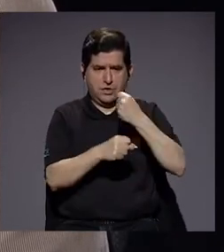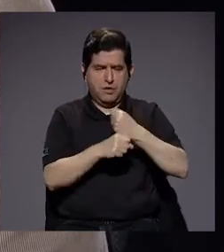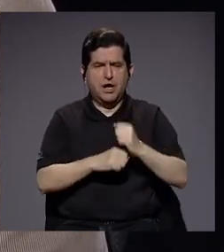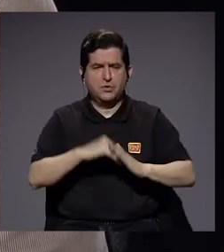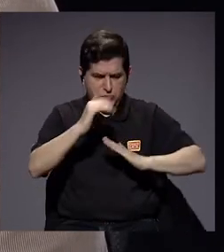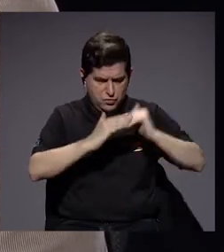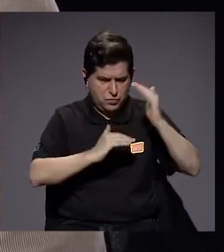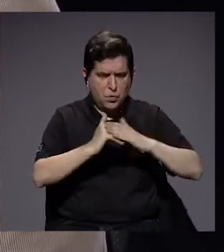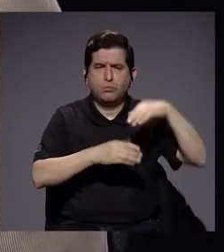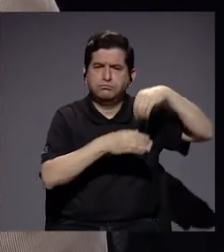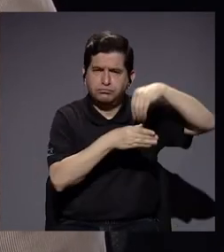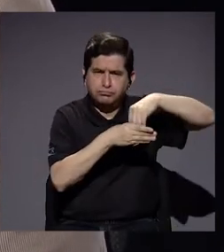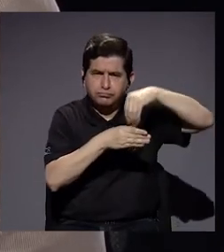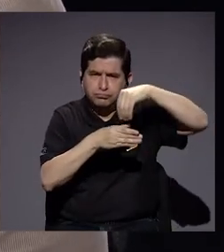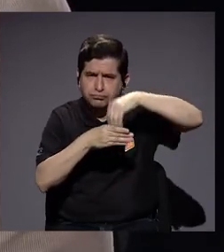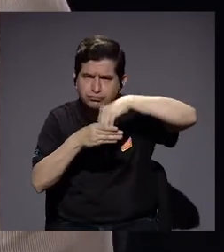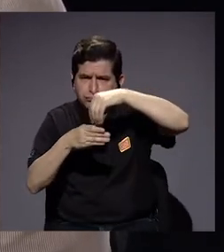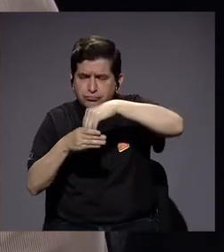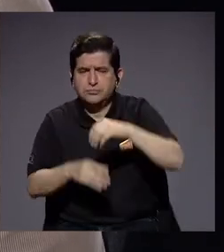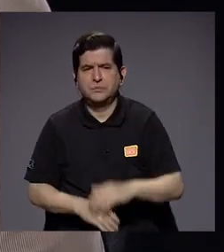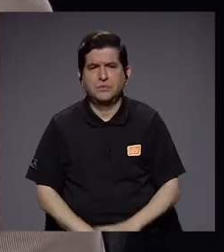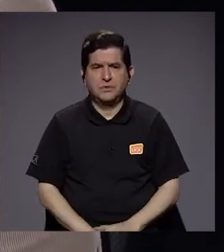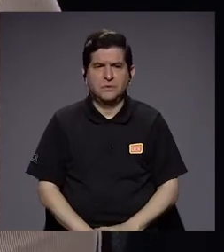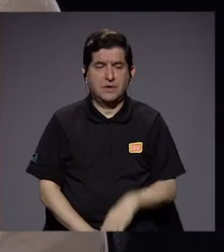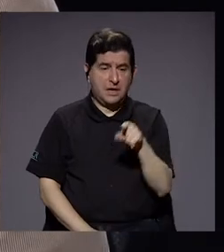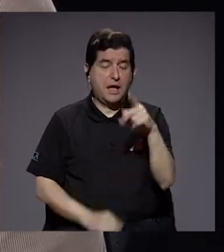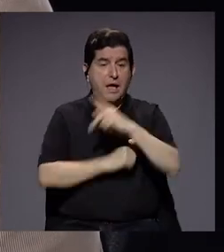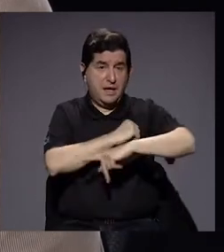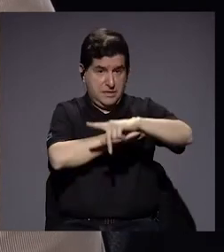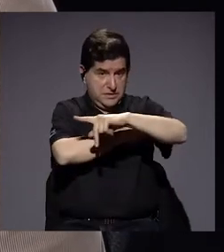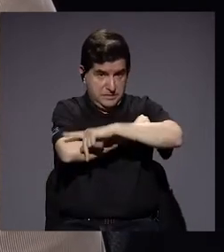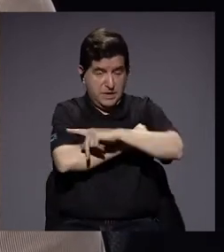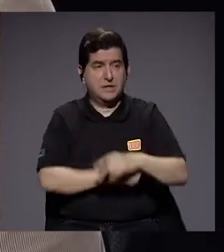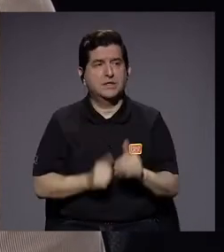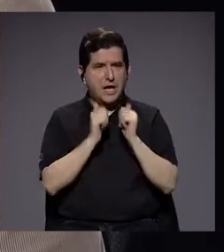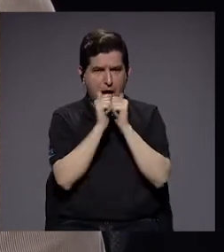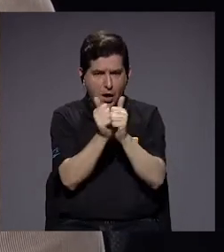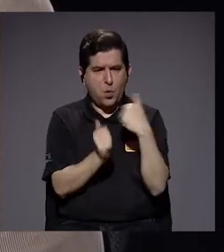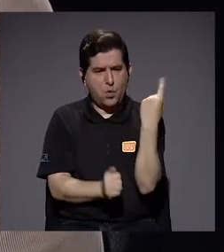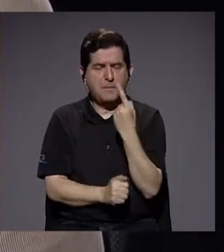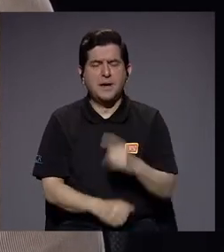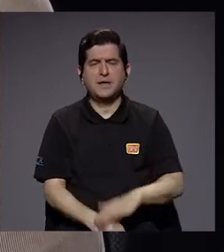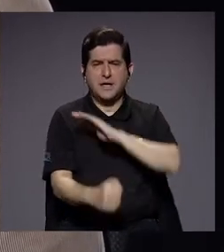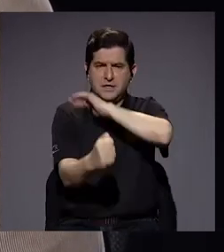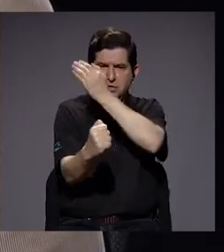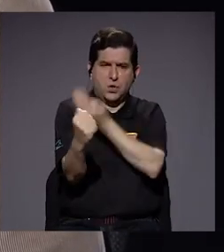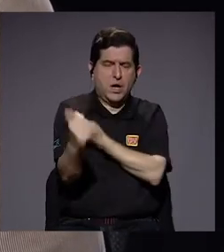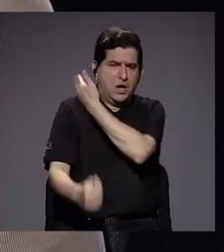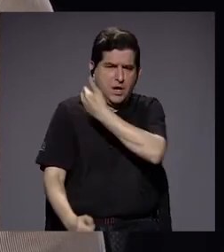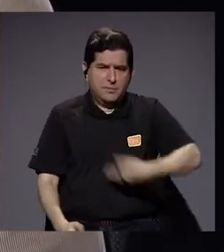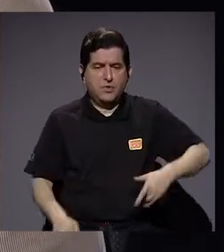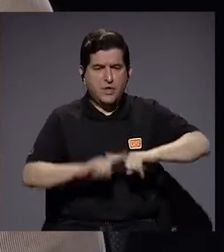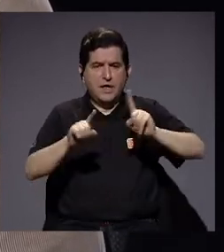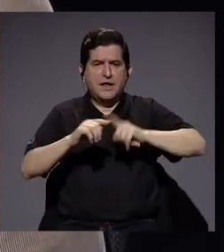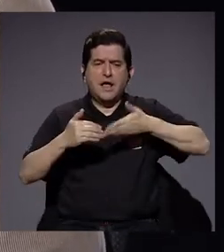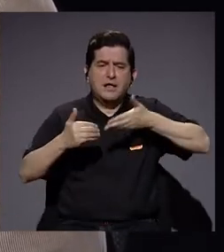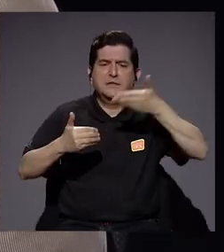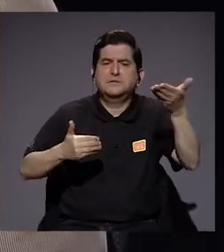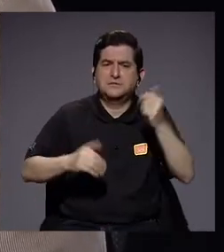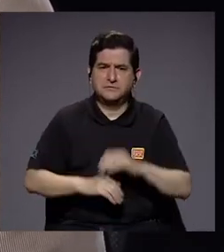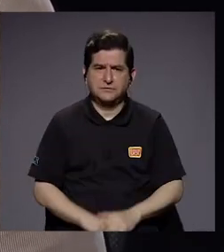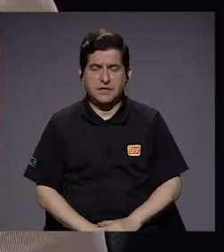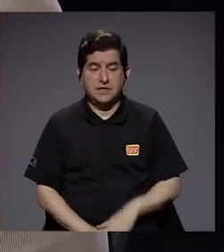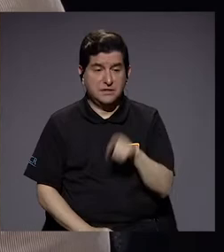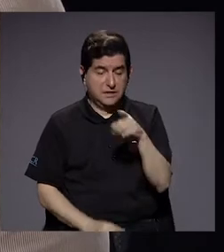al país y acompañando siempre al Poder Ejecutivo en otras cosas en las cuales está trabajando muy fuertemente, como por ejemplo el tema de la